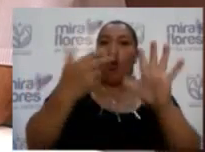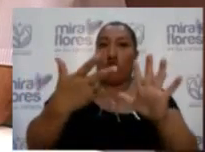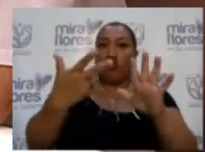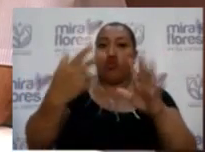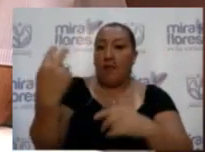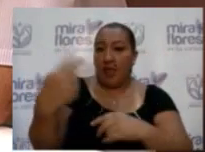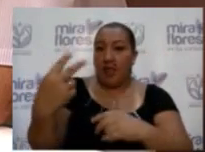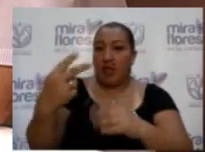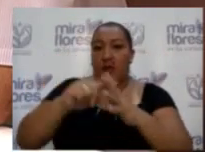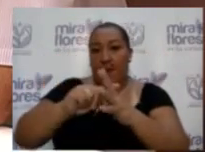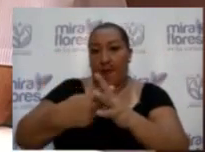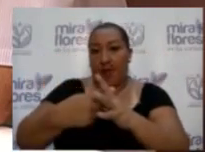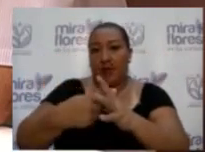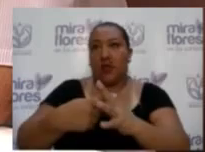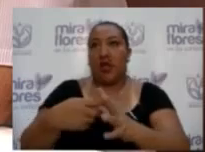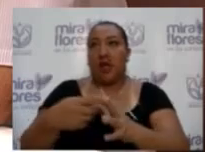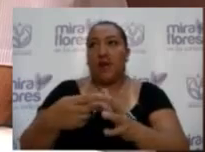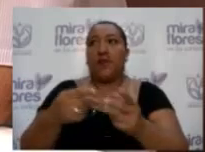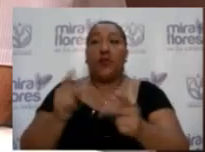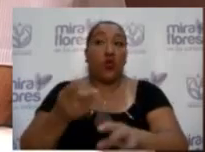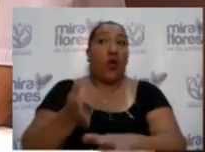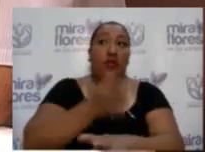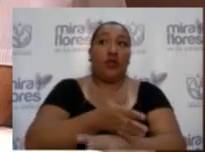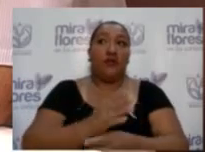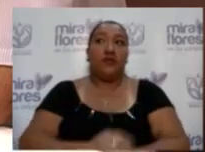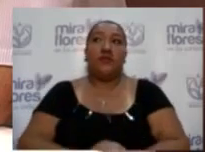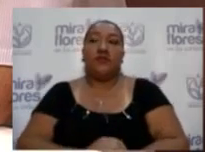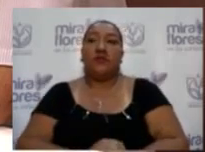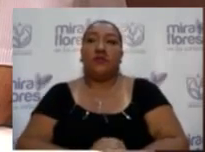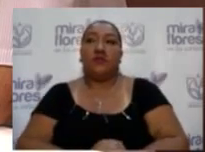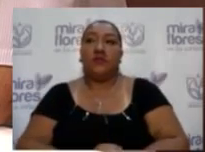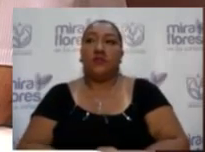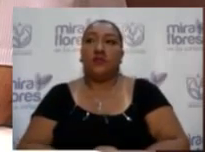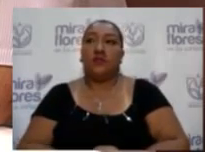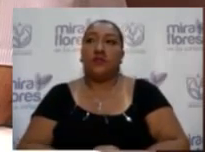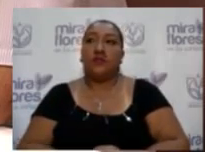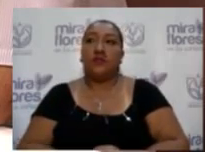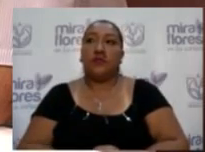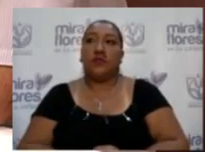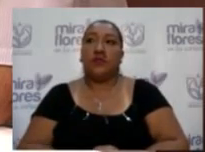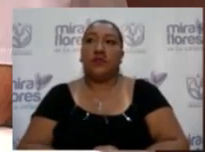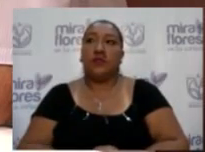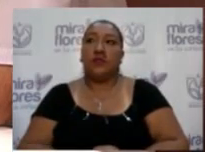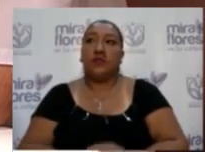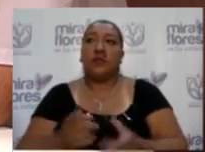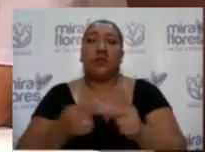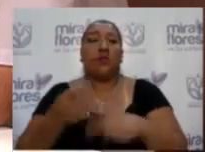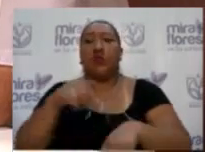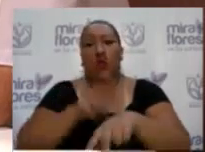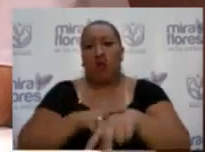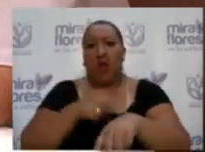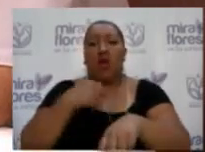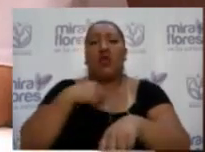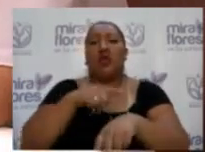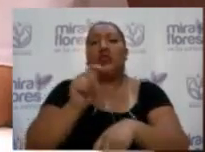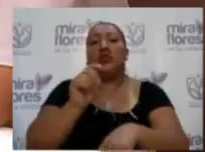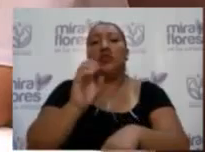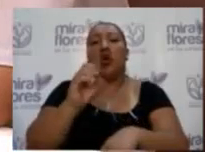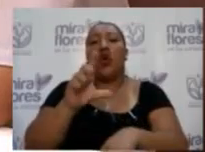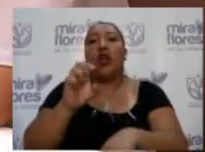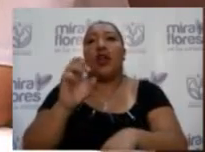inicio en la cual comenzó la sesión. Largamente los 10 minutos de tolerancia normal, corriente, que se